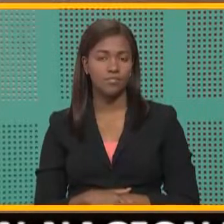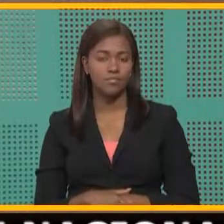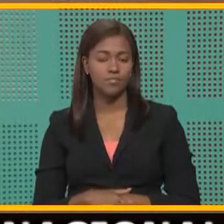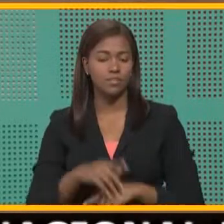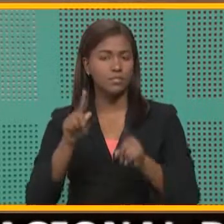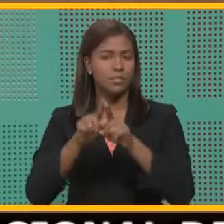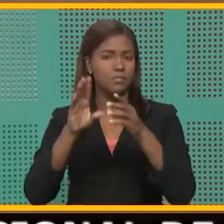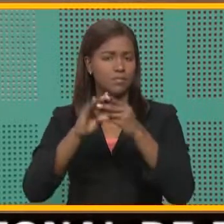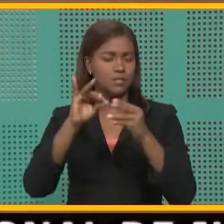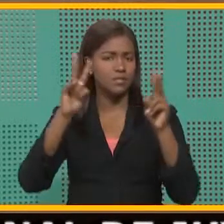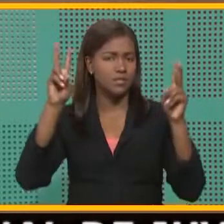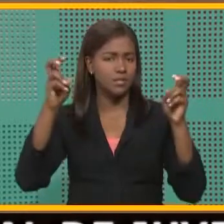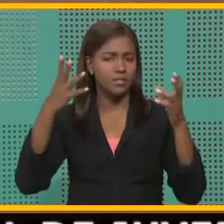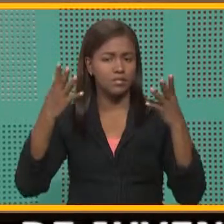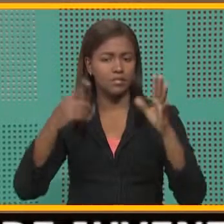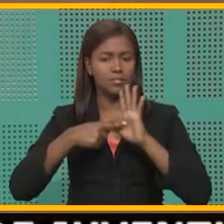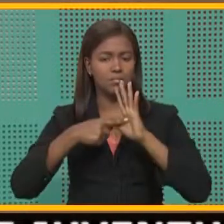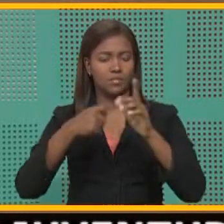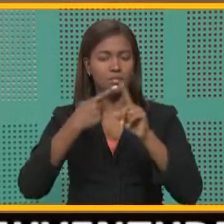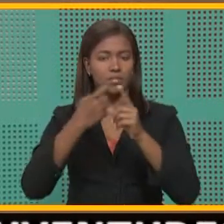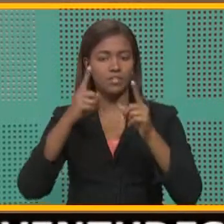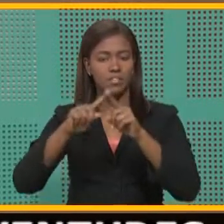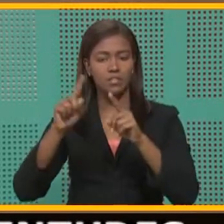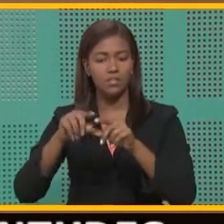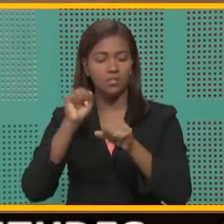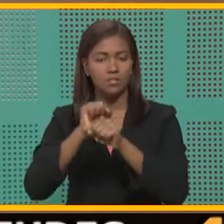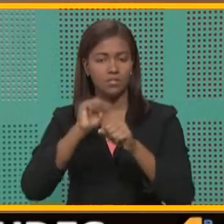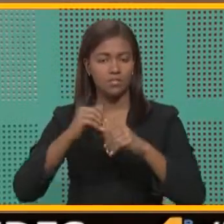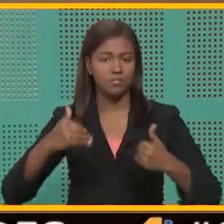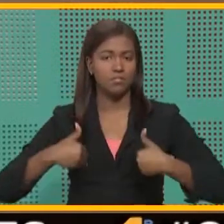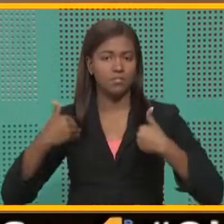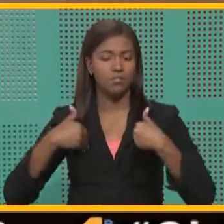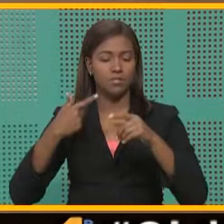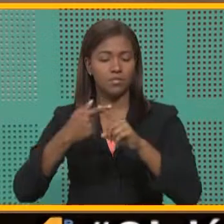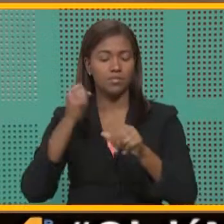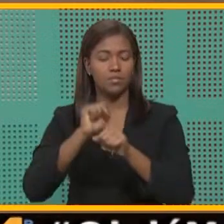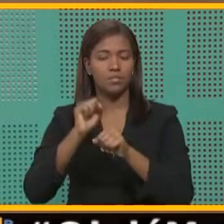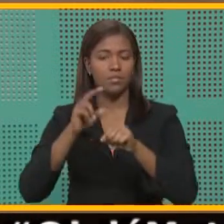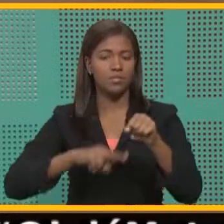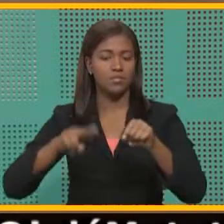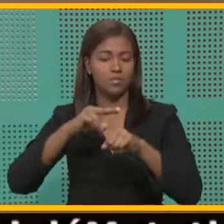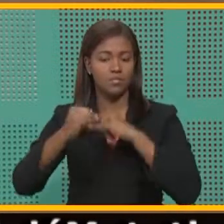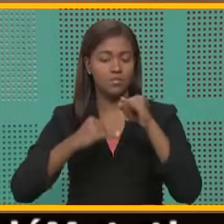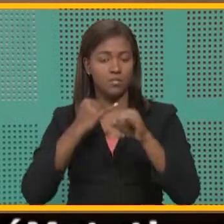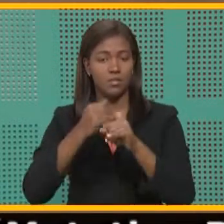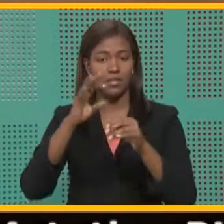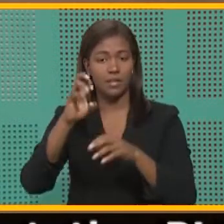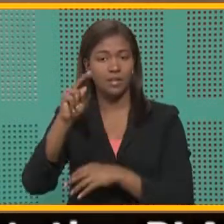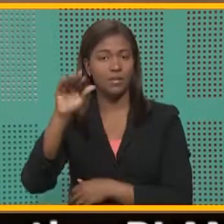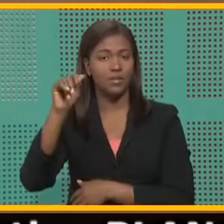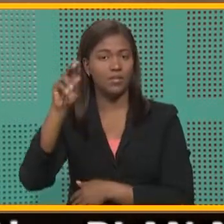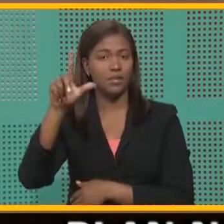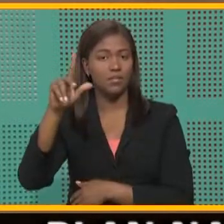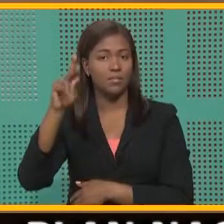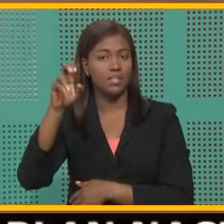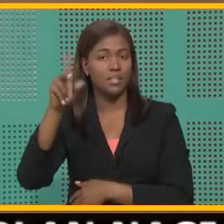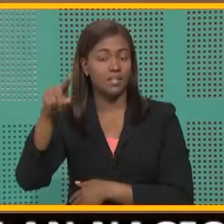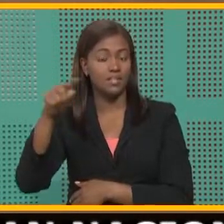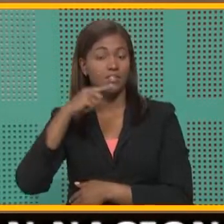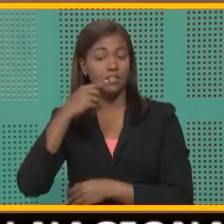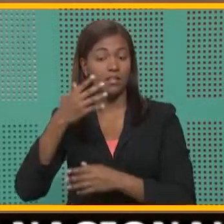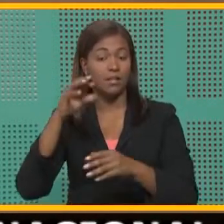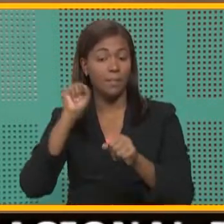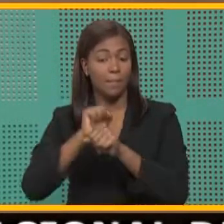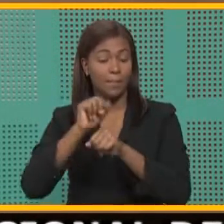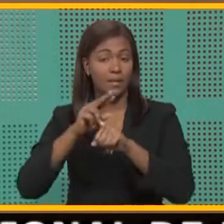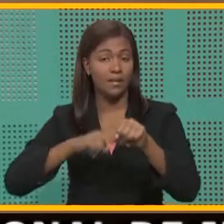A propósito del tema, el representante de las estructuras juveniles del Plan Internacional, Emanuel Pérez, consideró que el Plan Nacional de